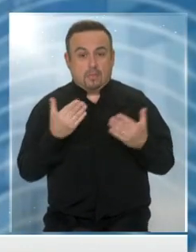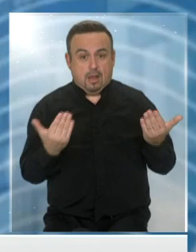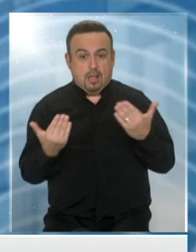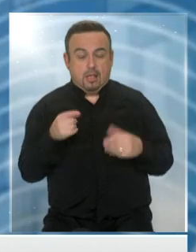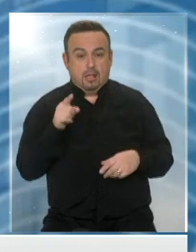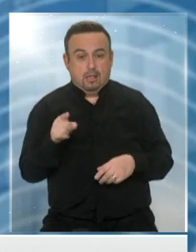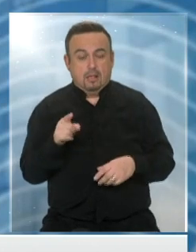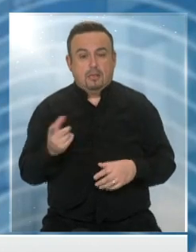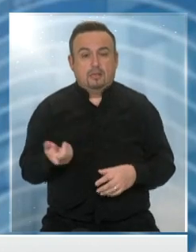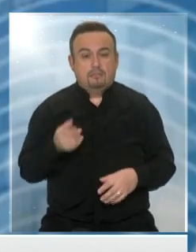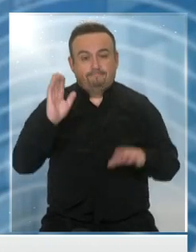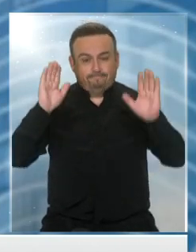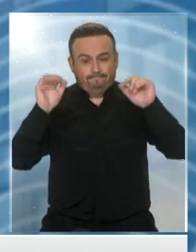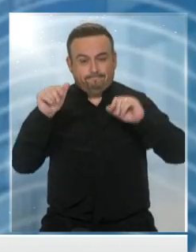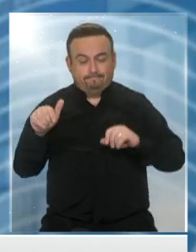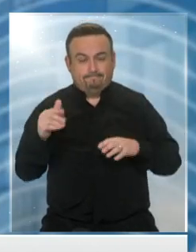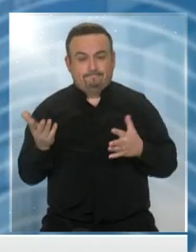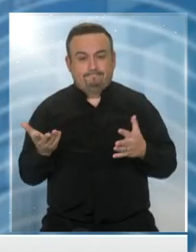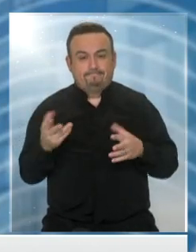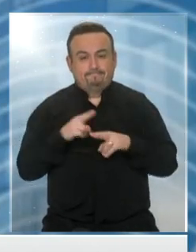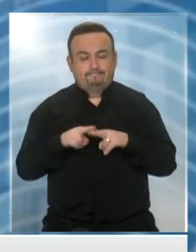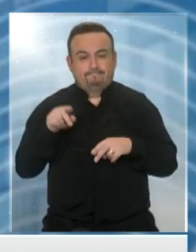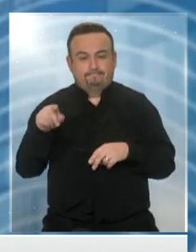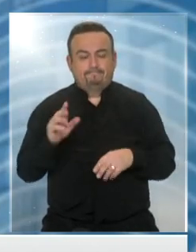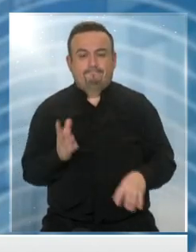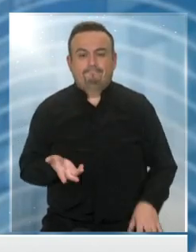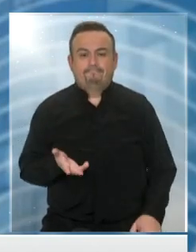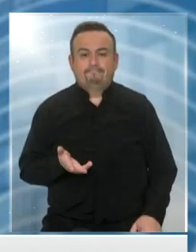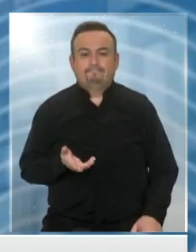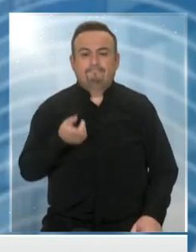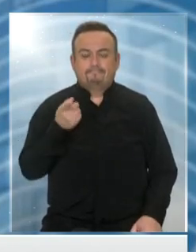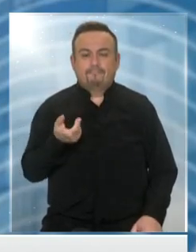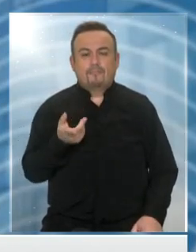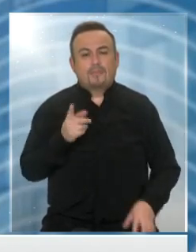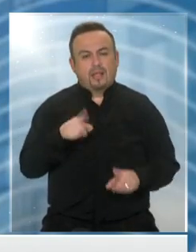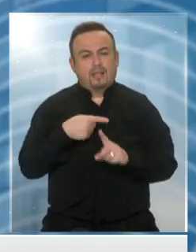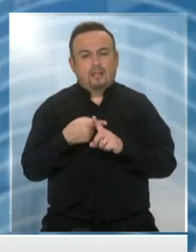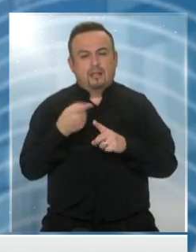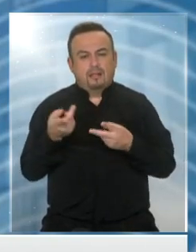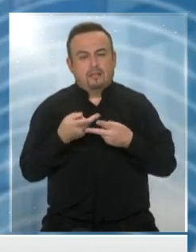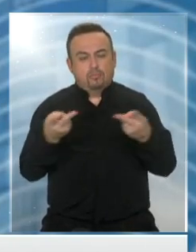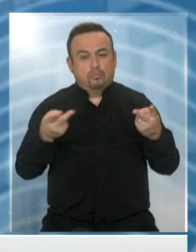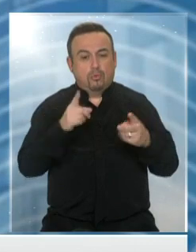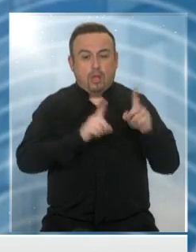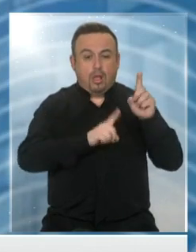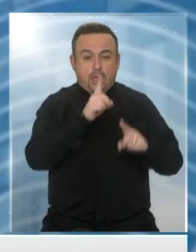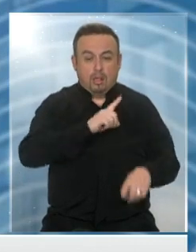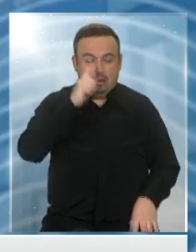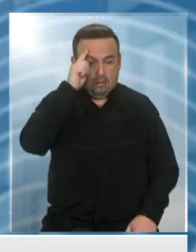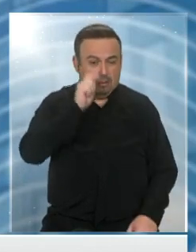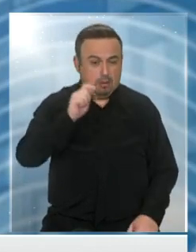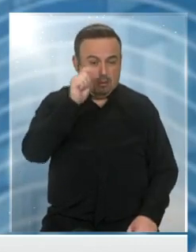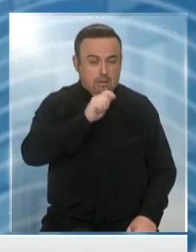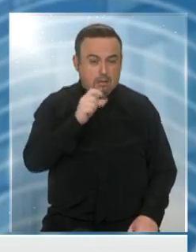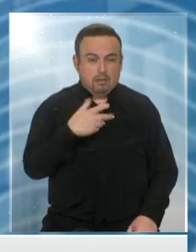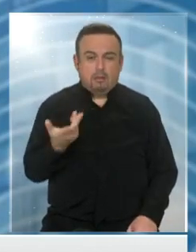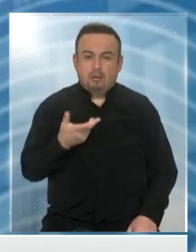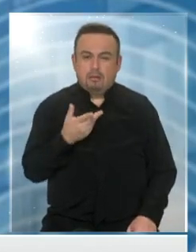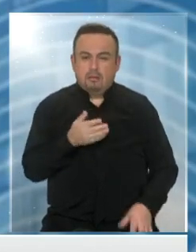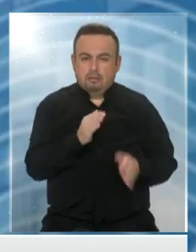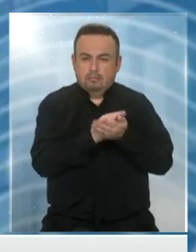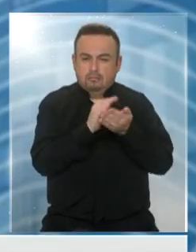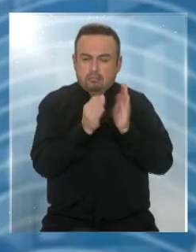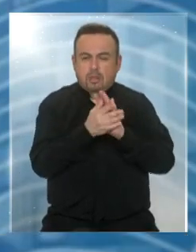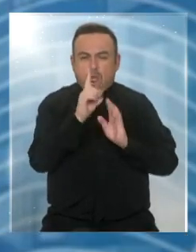a esta despedida que se hizo a George Floyd, además aparecieron algunas teorías de la conspiración, una